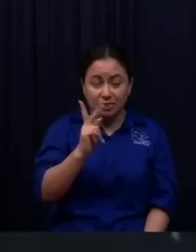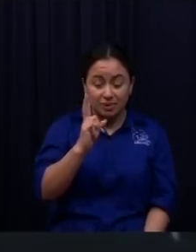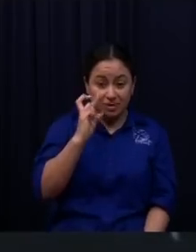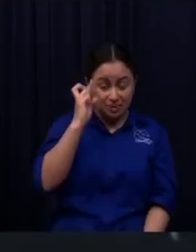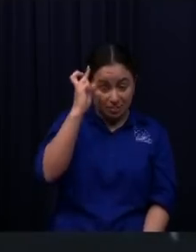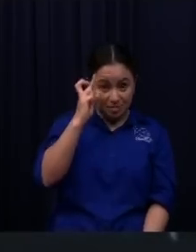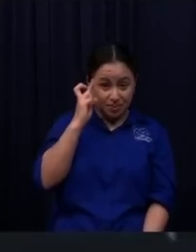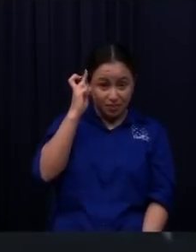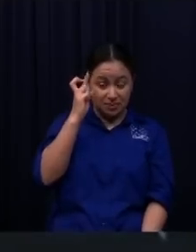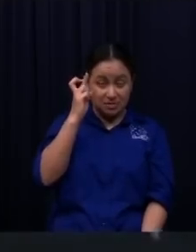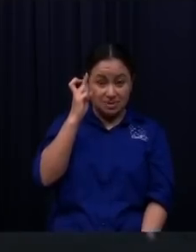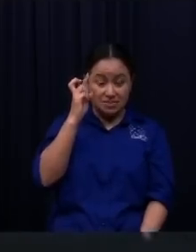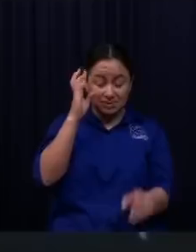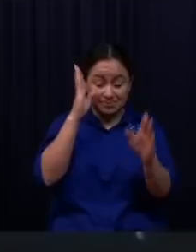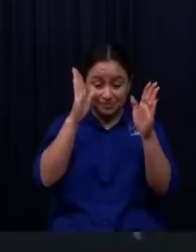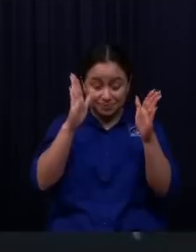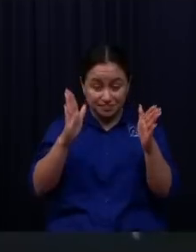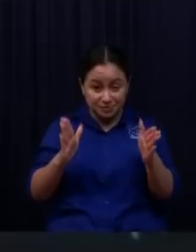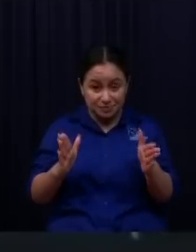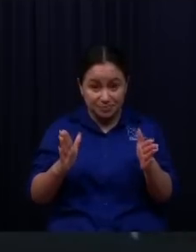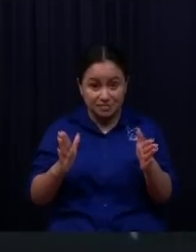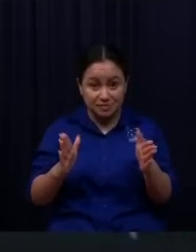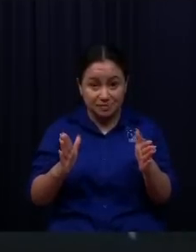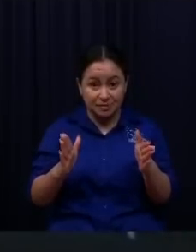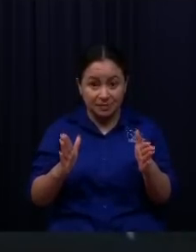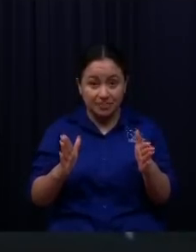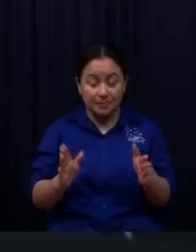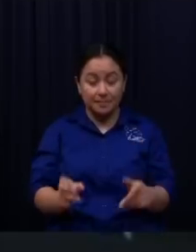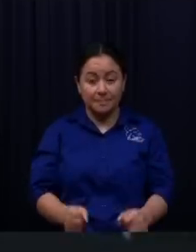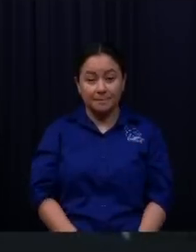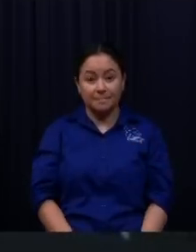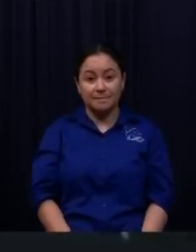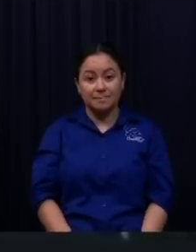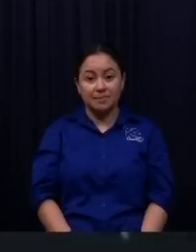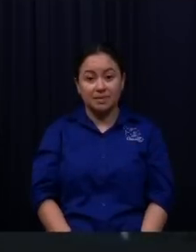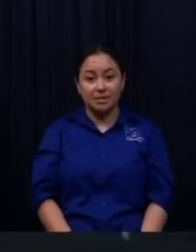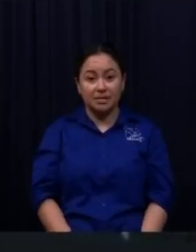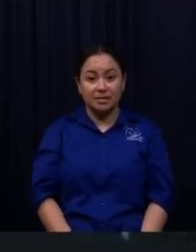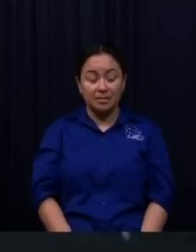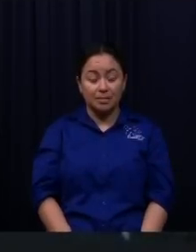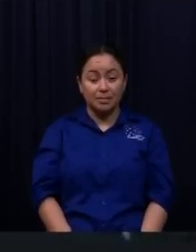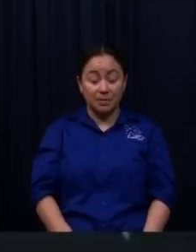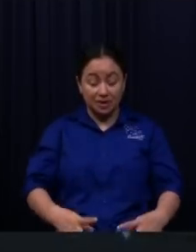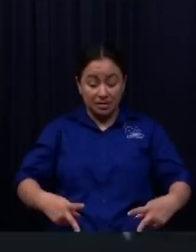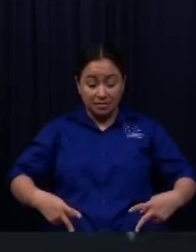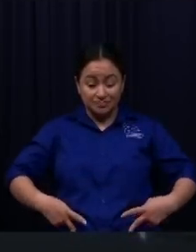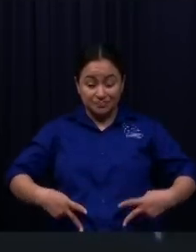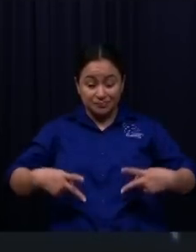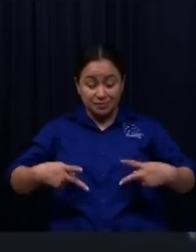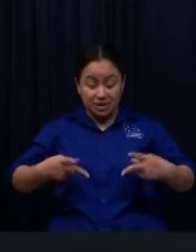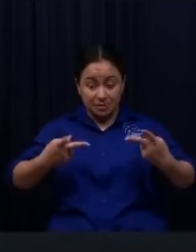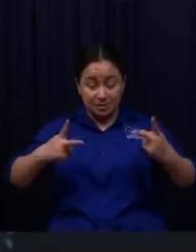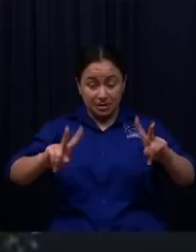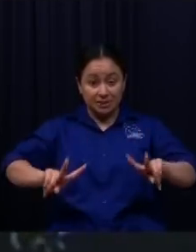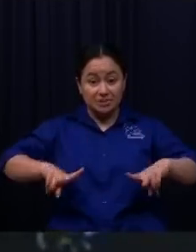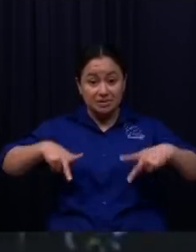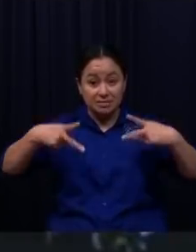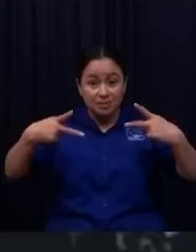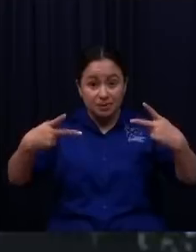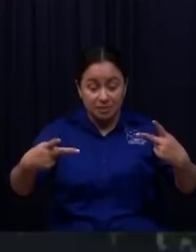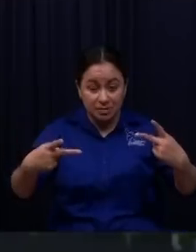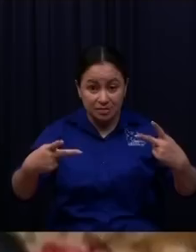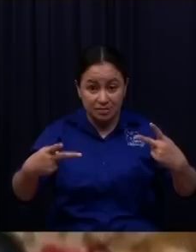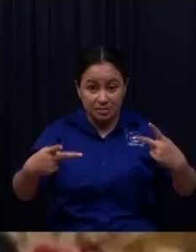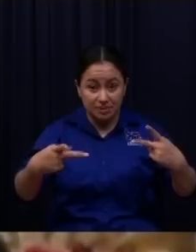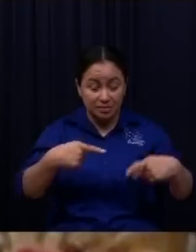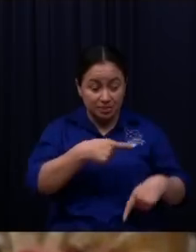edifica, pero el que profetiza edifica a los demás. Entonces no está hablando ahí, como algunos quieren explicar, que esas